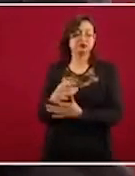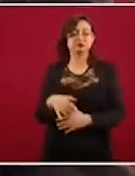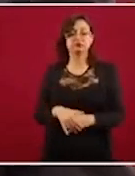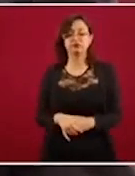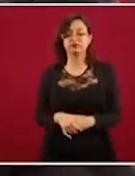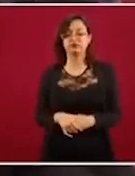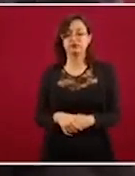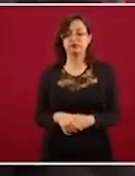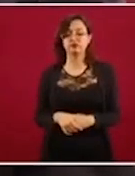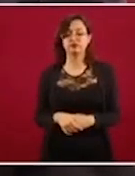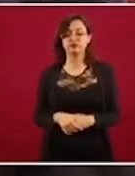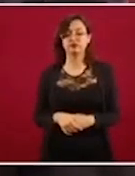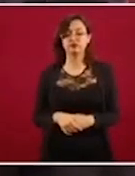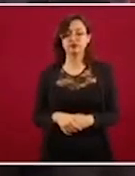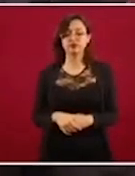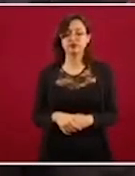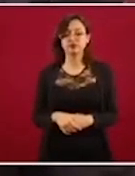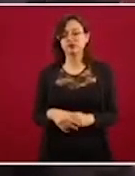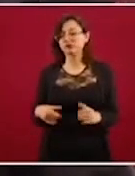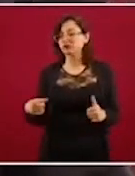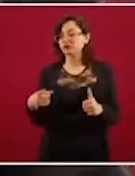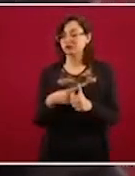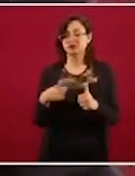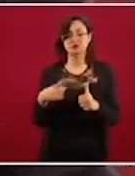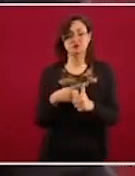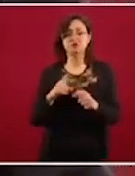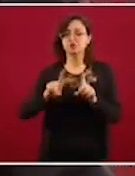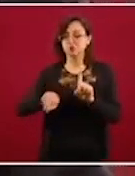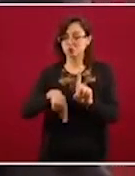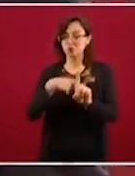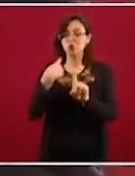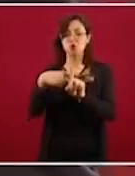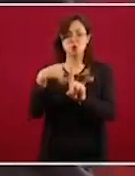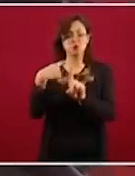Ese es un primer paso positivo.